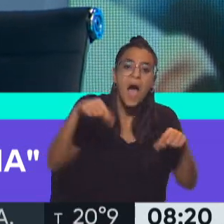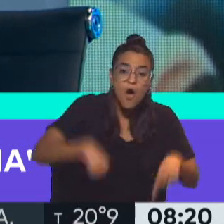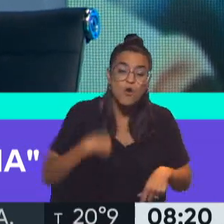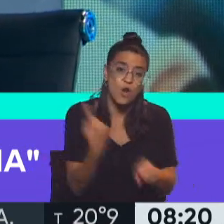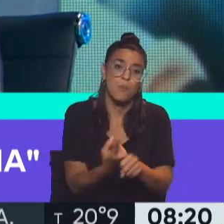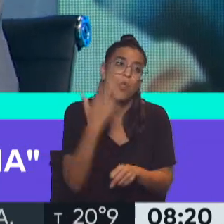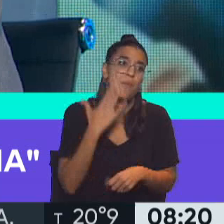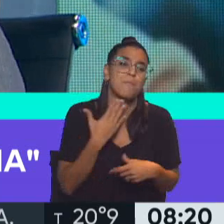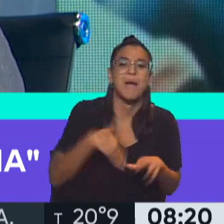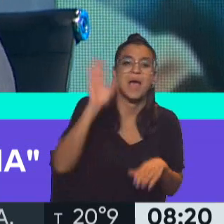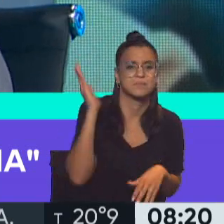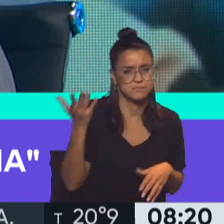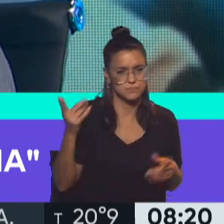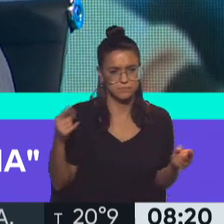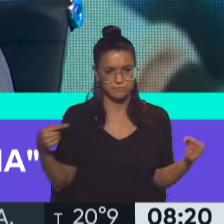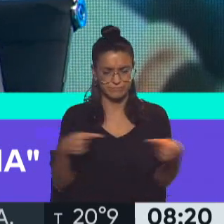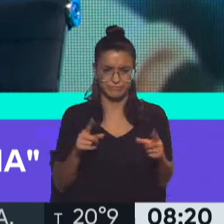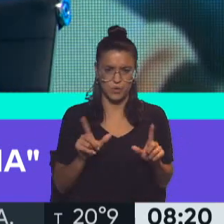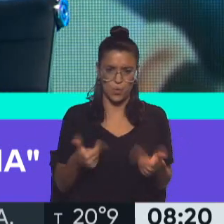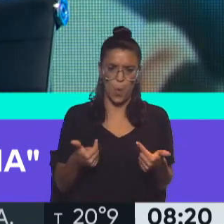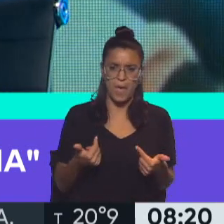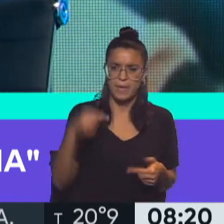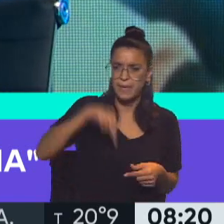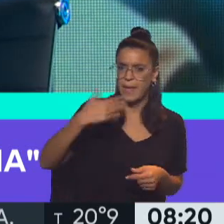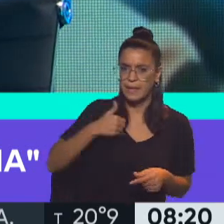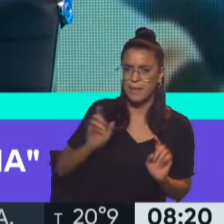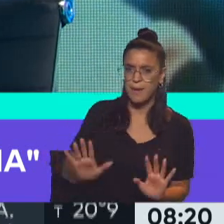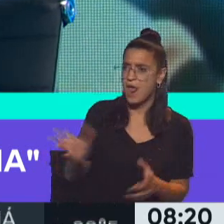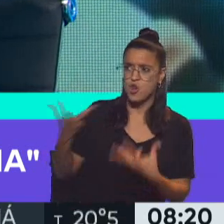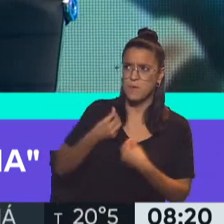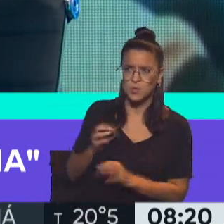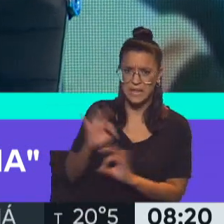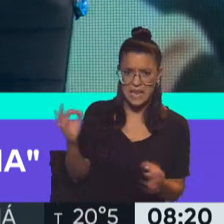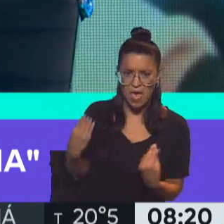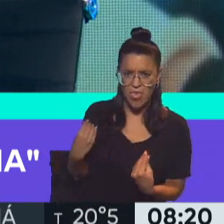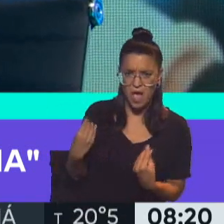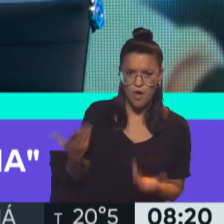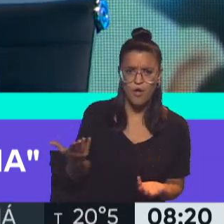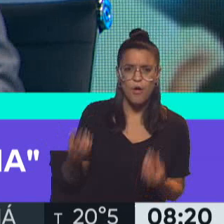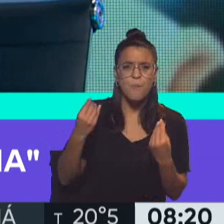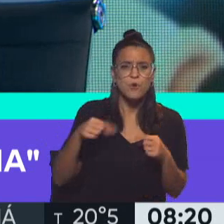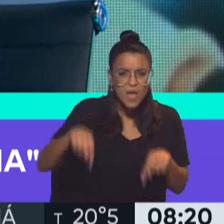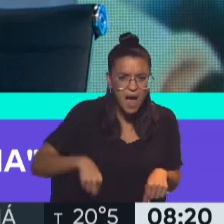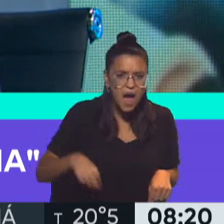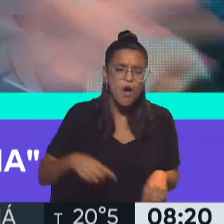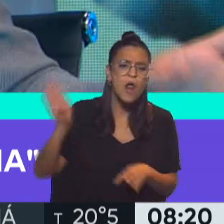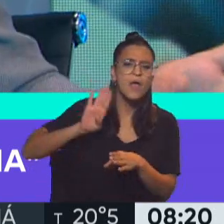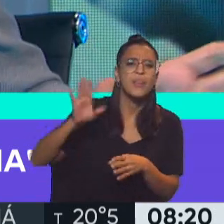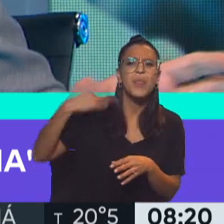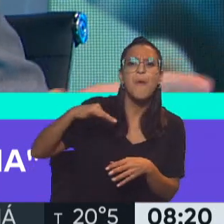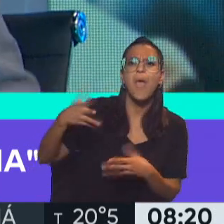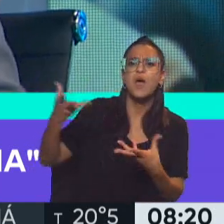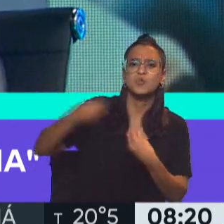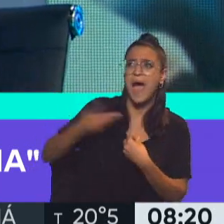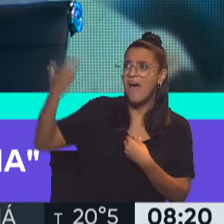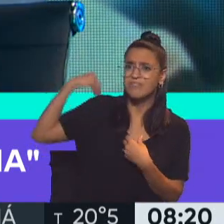ahora. Es bastante paradójico porque cuando vos lo ves desde el lado argentino decís, pero pará, no me ayudaste en nada. ¿Por qué ahora me deberías ayudar si antes